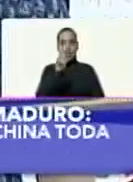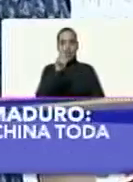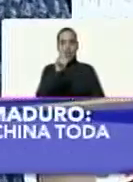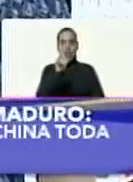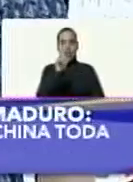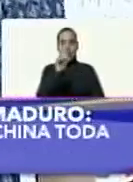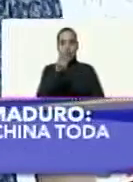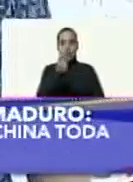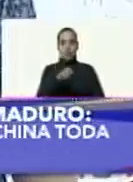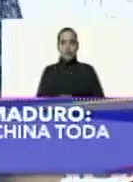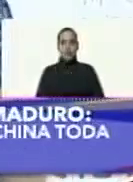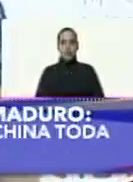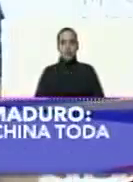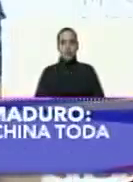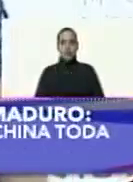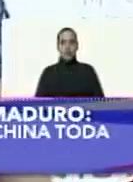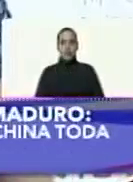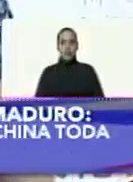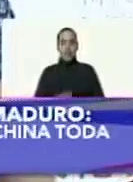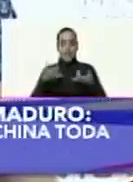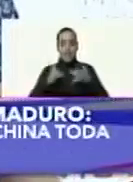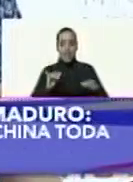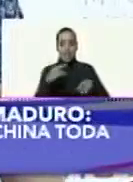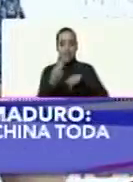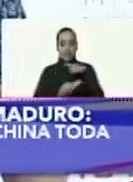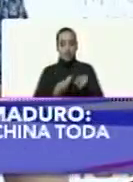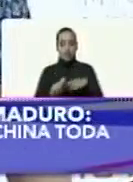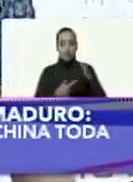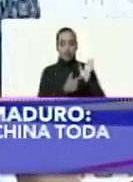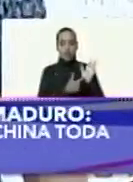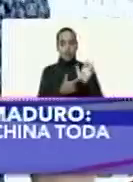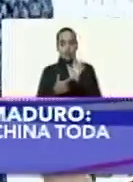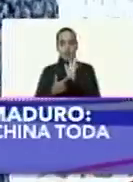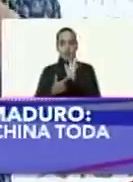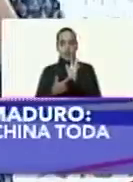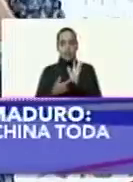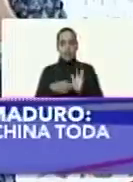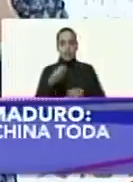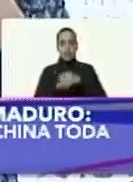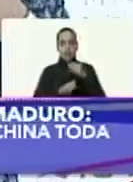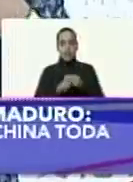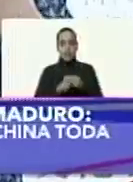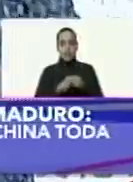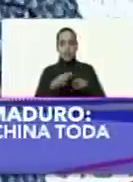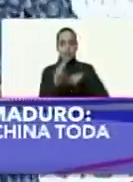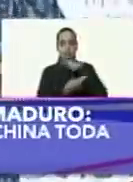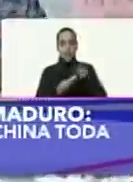Allende, sin duda que representa la revolucionaria que